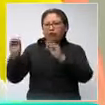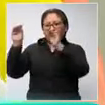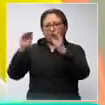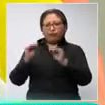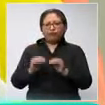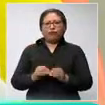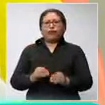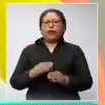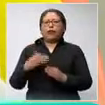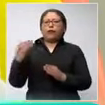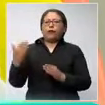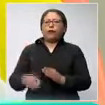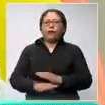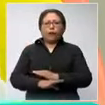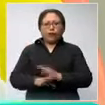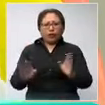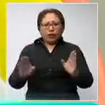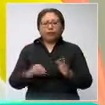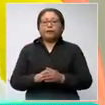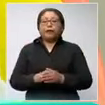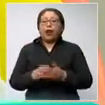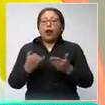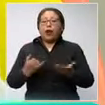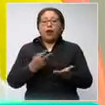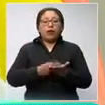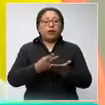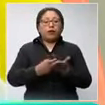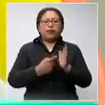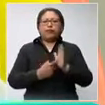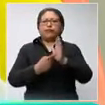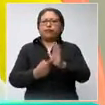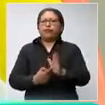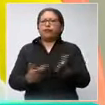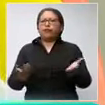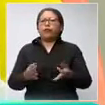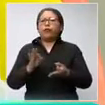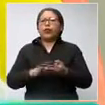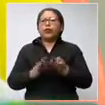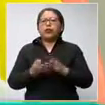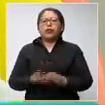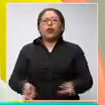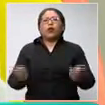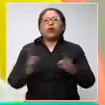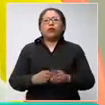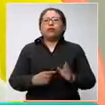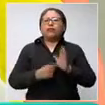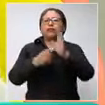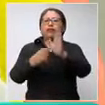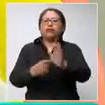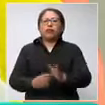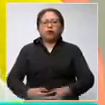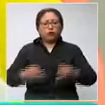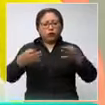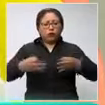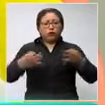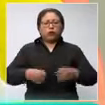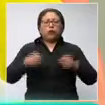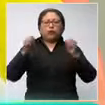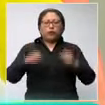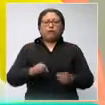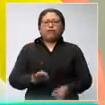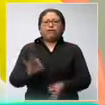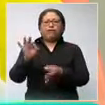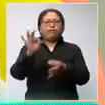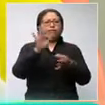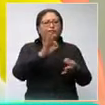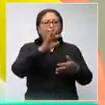de sistematización. Lo que estamos planteando en este momento es la fecha de presentación oficial del documento, que se va a realizar de acuerdo